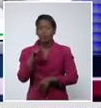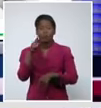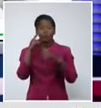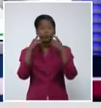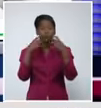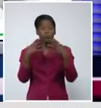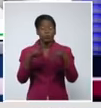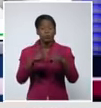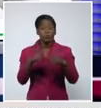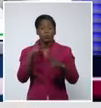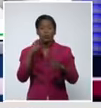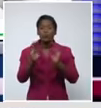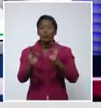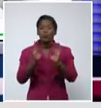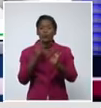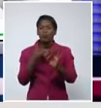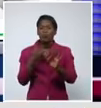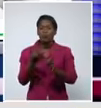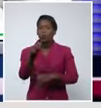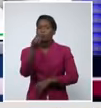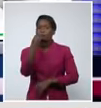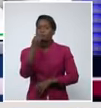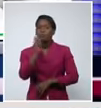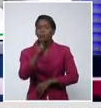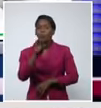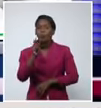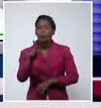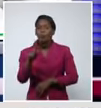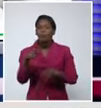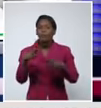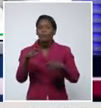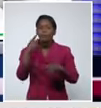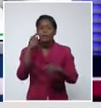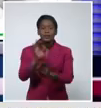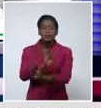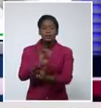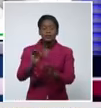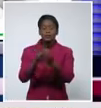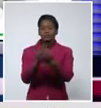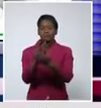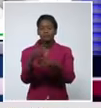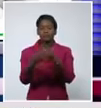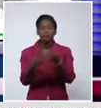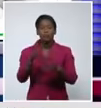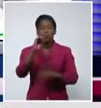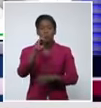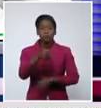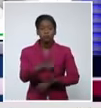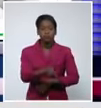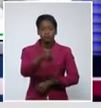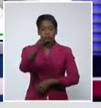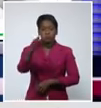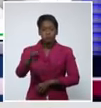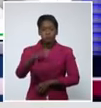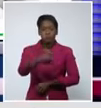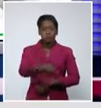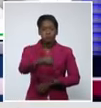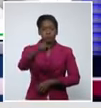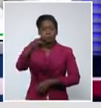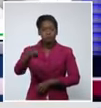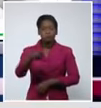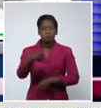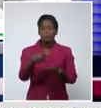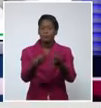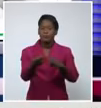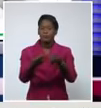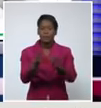manipula cada cosa que se compra o que consumimos. Ahí está la importancia de mantener las medidas higiénico-sanitarias. De esta